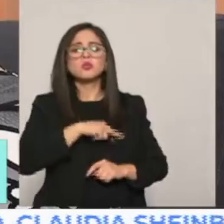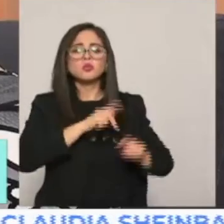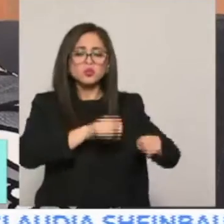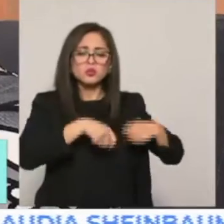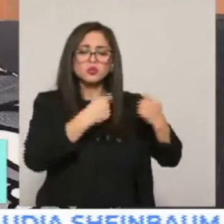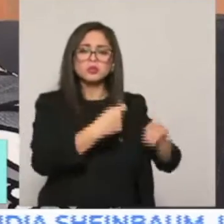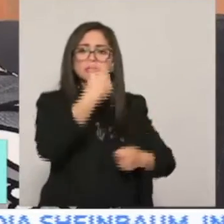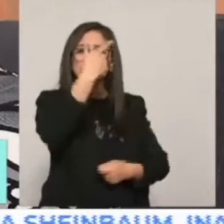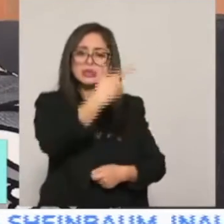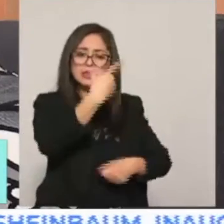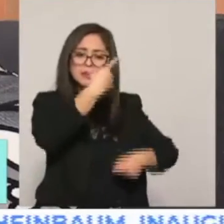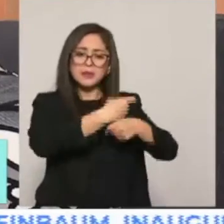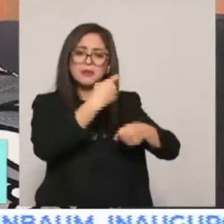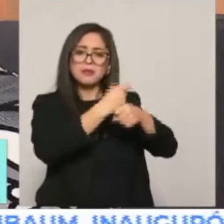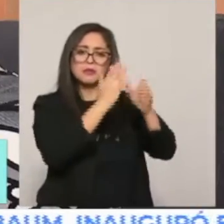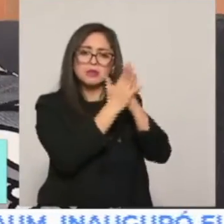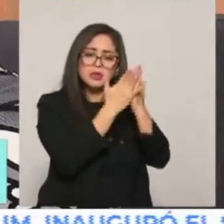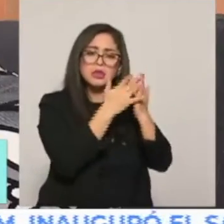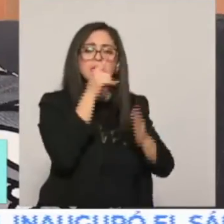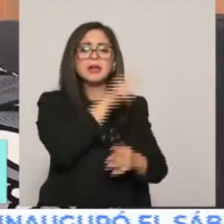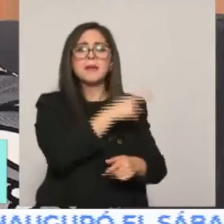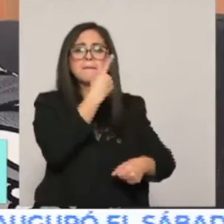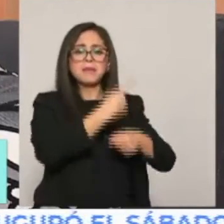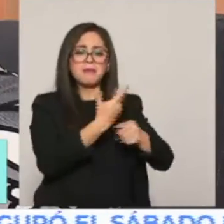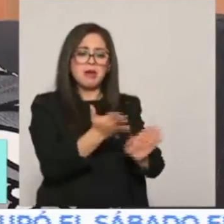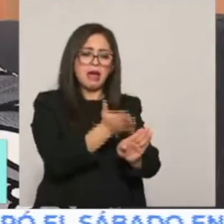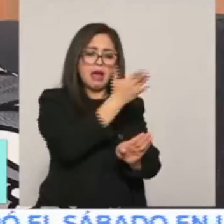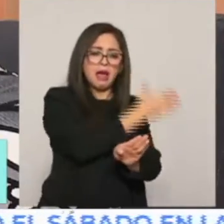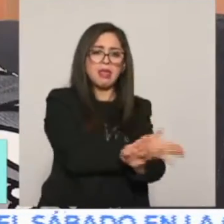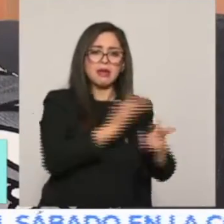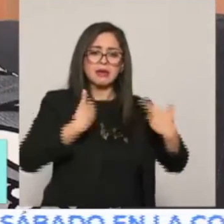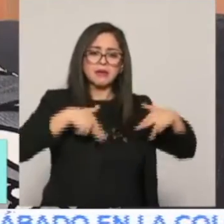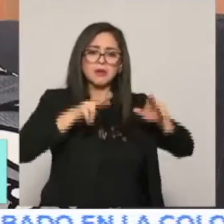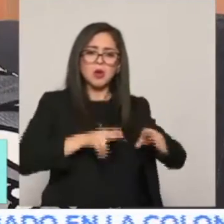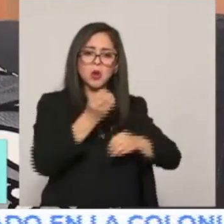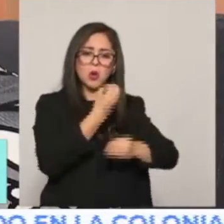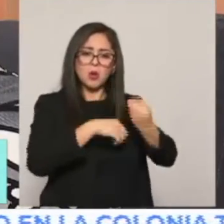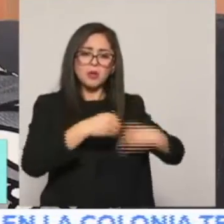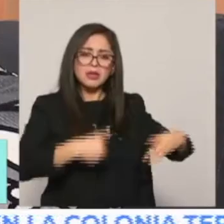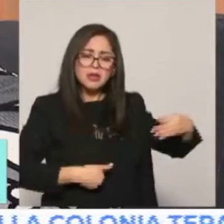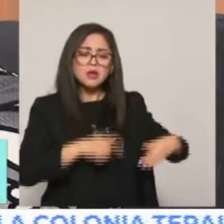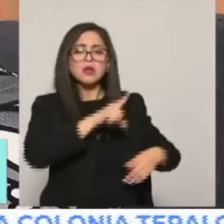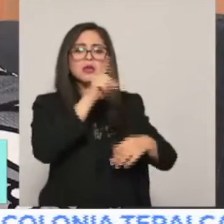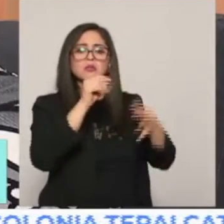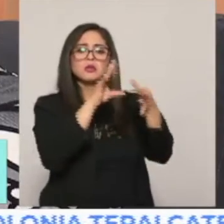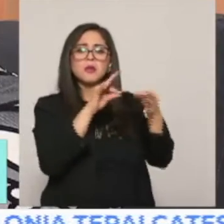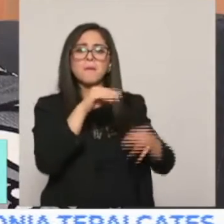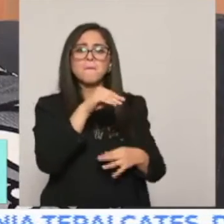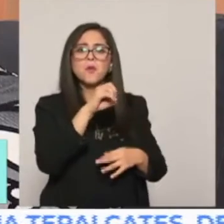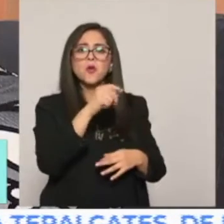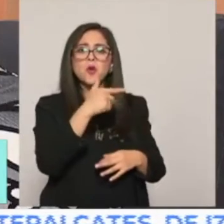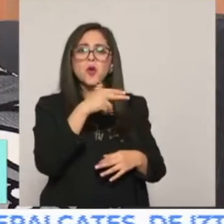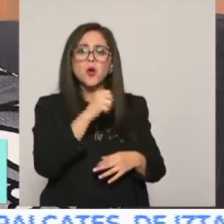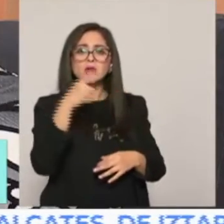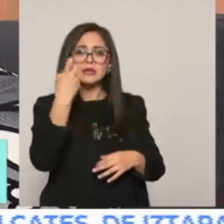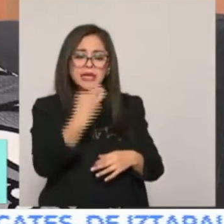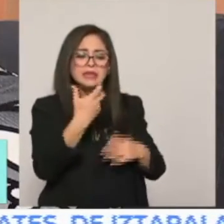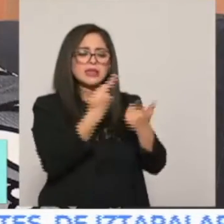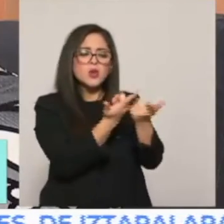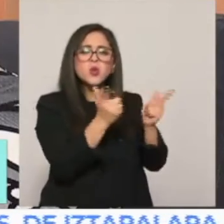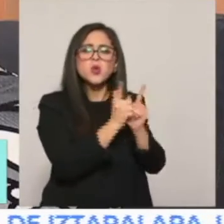7 primeros tomos. Va a haber una representación escénica donde van a hacerse monólogos respecto de las personas que están en los grupos de atención prioritaria